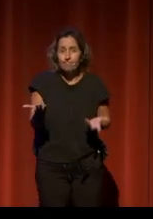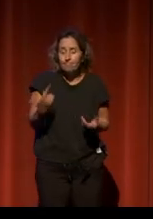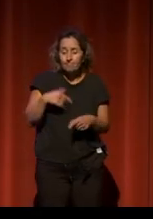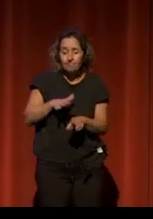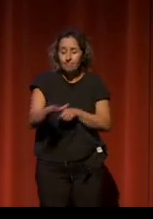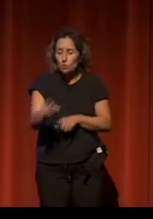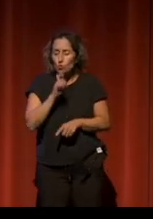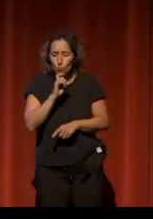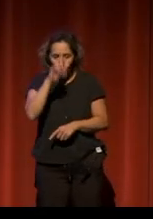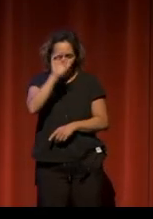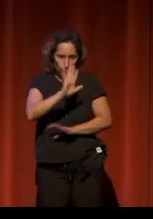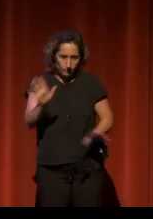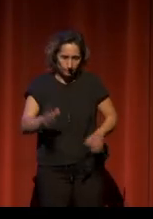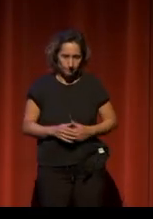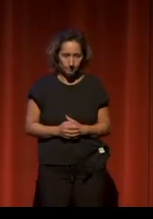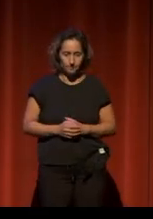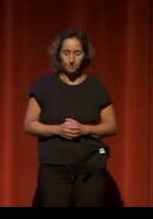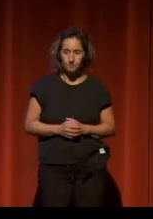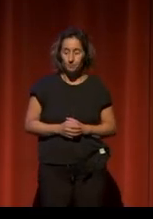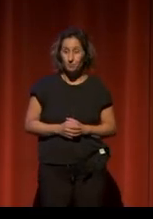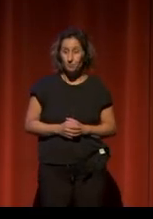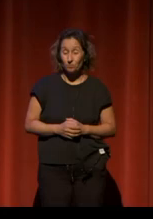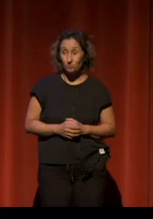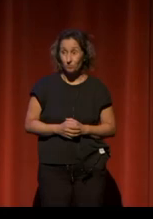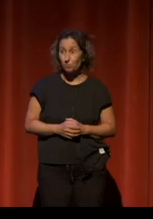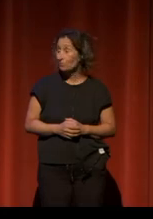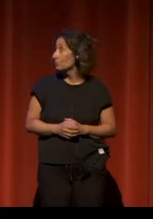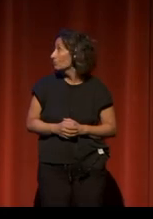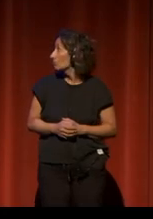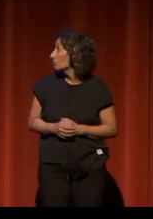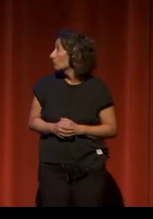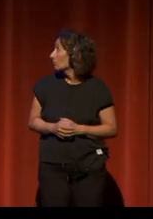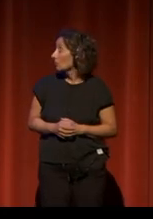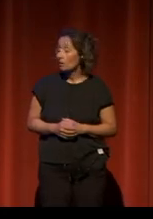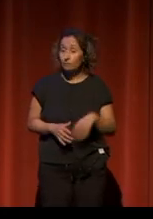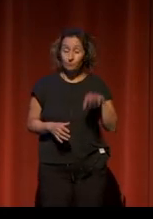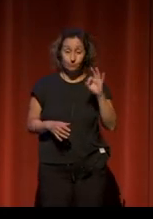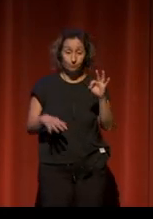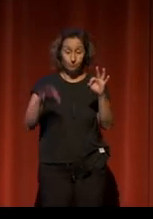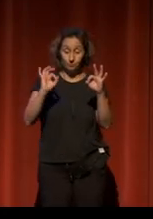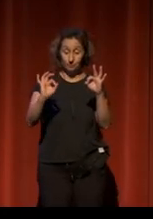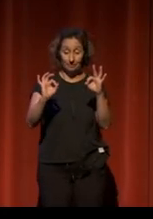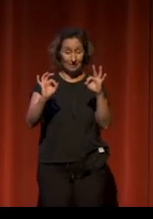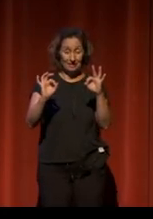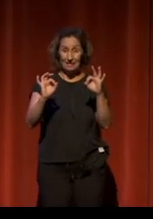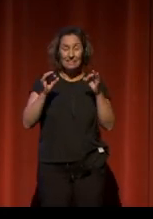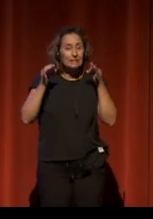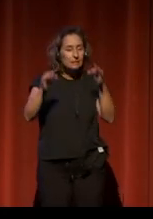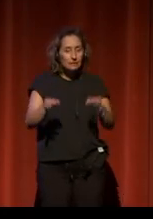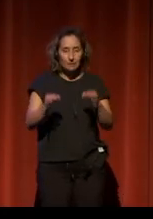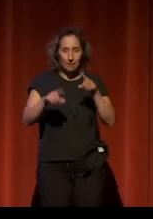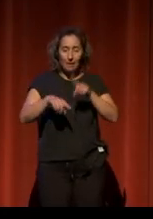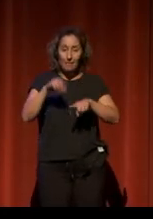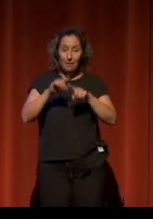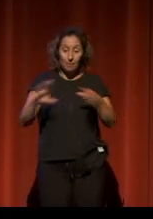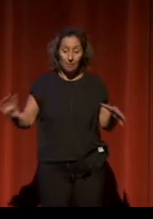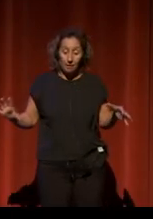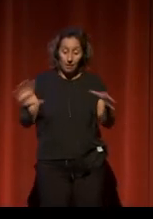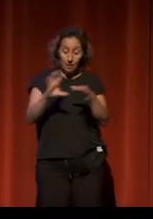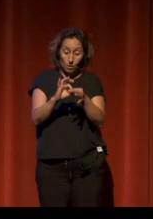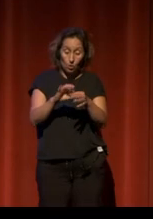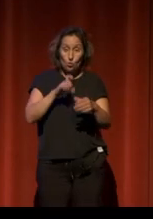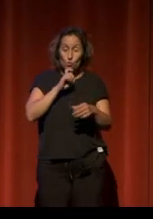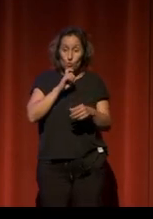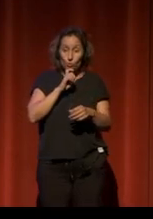cómo intervenir no los puntos siempre estuvieron allí y es la forma en la que vinculamos esos puntos que podemos ser nosotros y